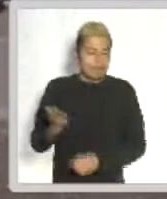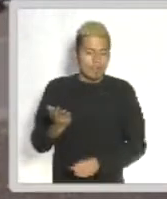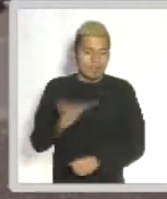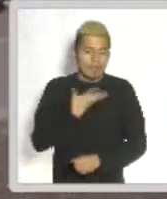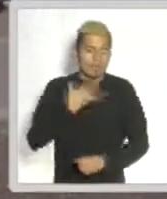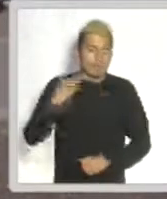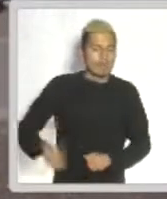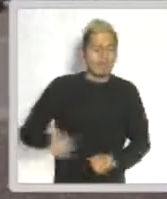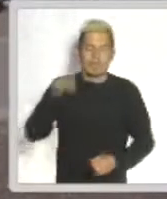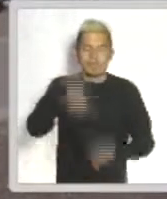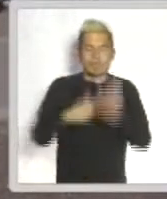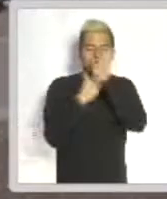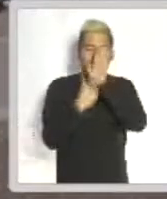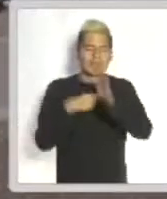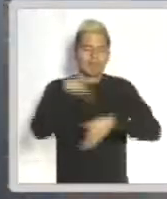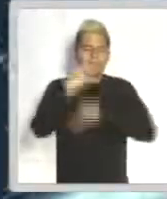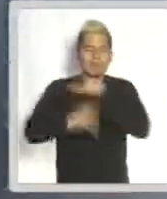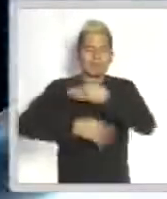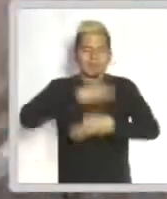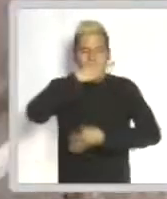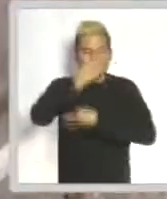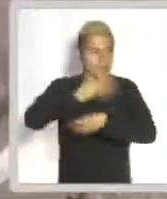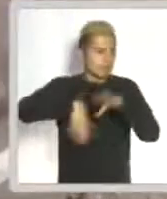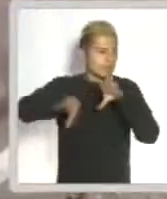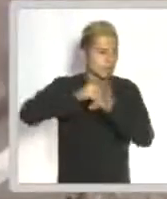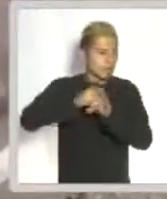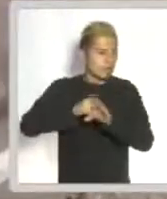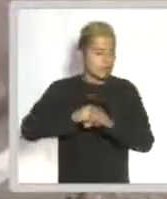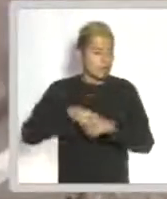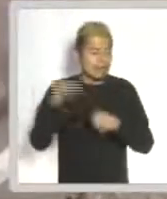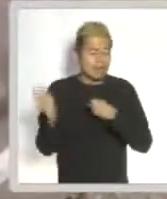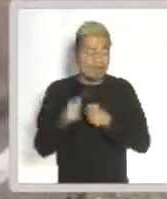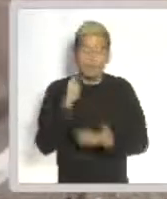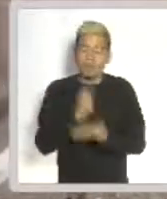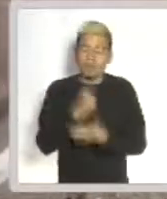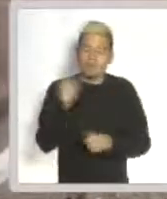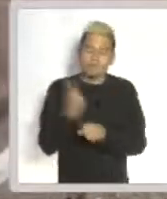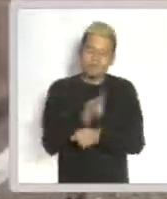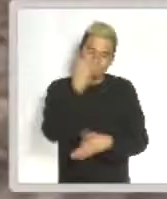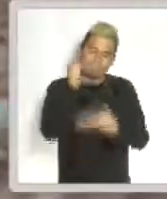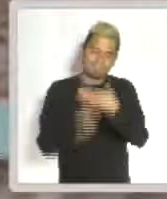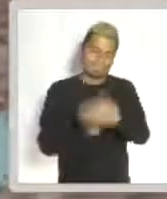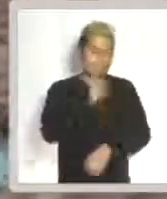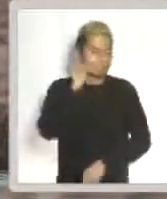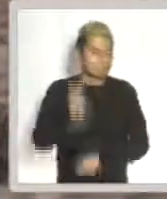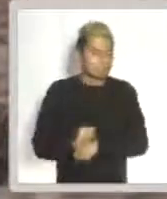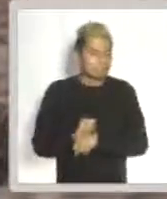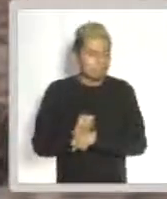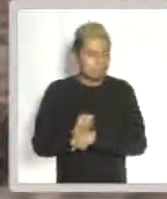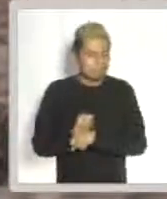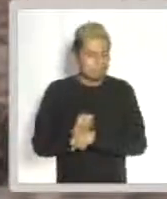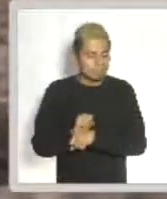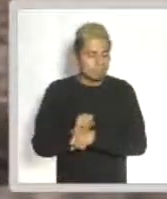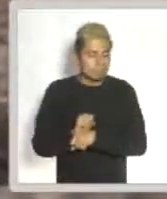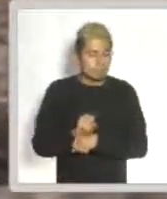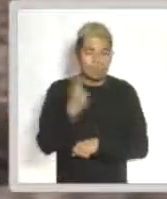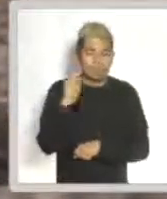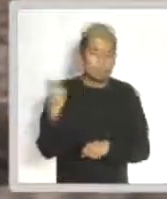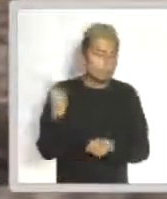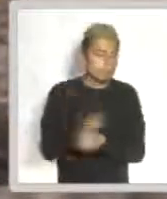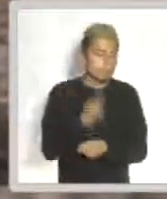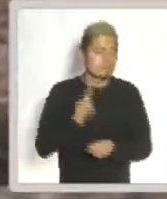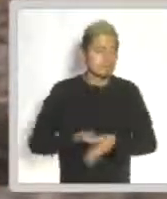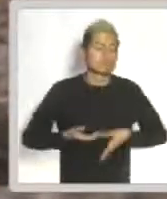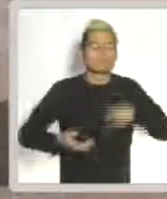aquí les dejo la información completa un lamentable accidente ocurrió este fin de semana el hecho ocurrió en la carretera